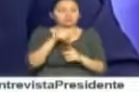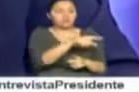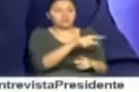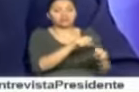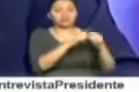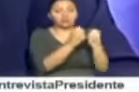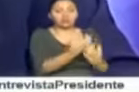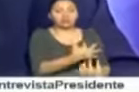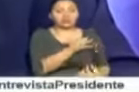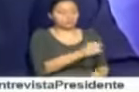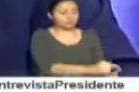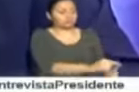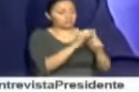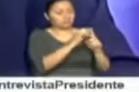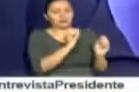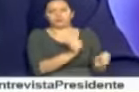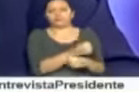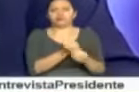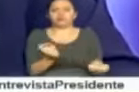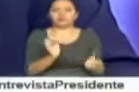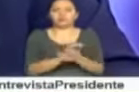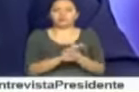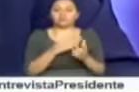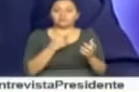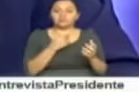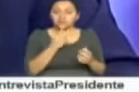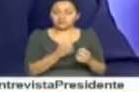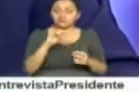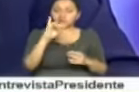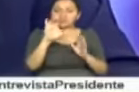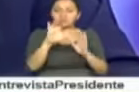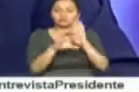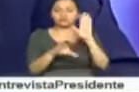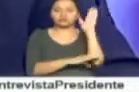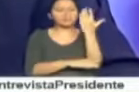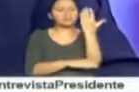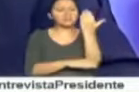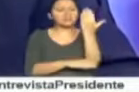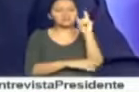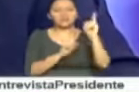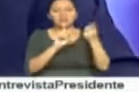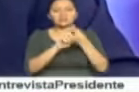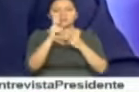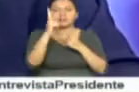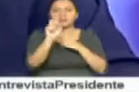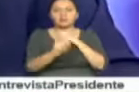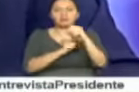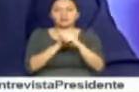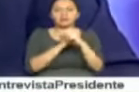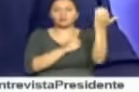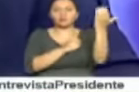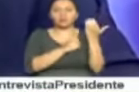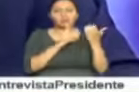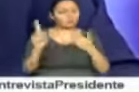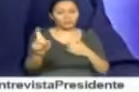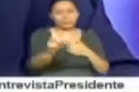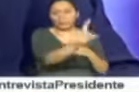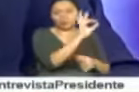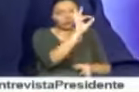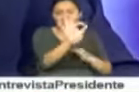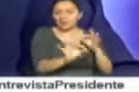el 98 yo hice una reforma para los activos. Le subieron, eso sí era inconstitucional, de 15 a 20 años el tiempo de retiro. Ahí no consultaron con nadie,